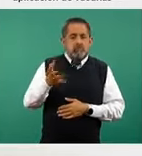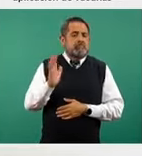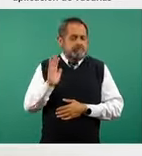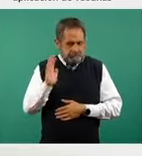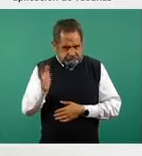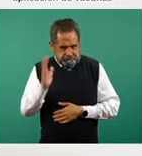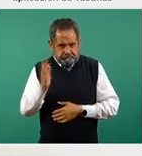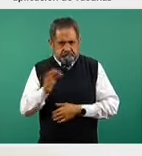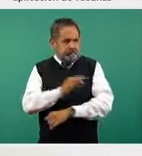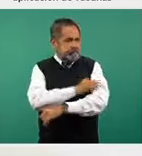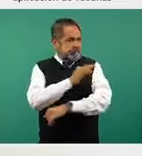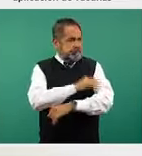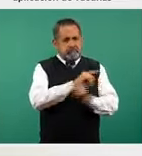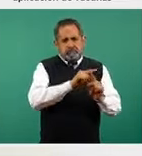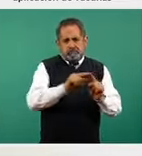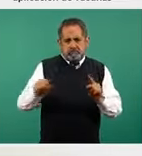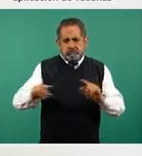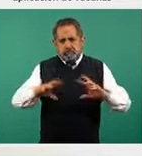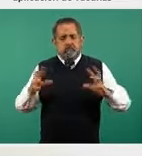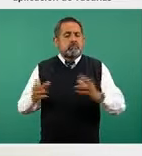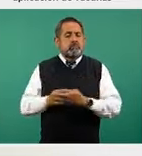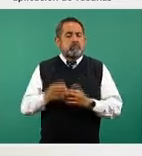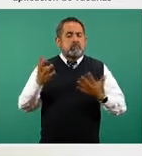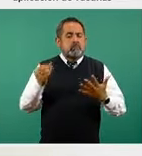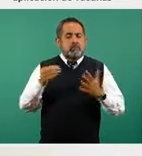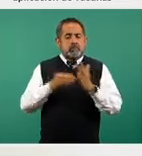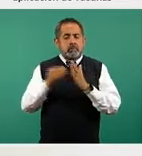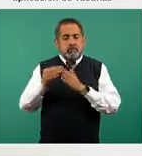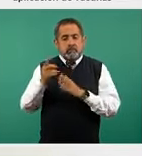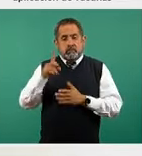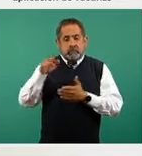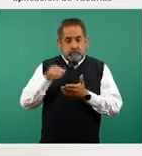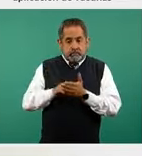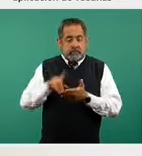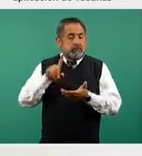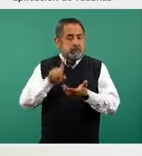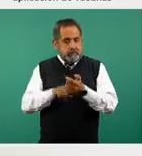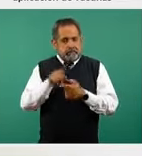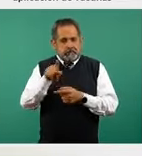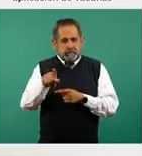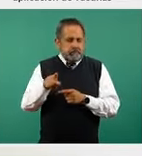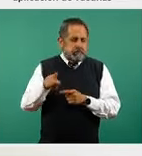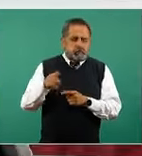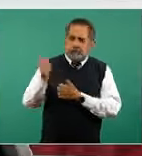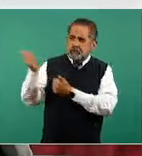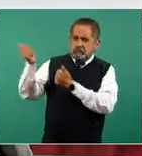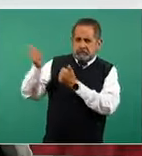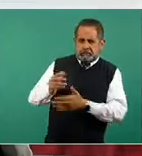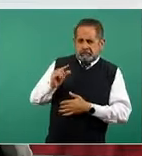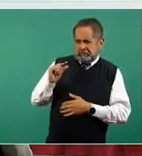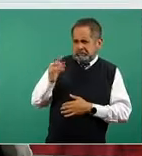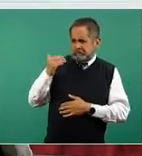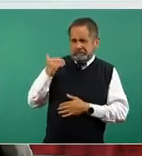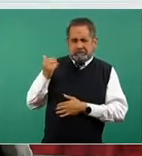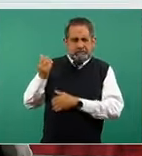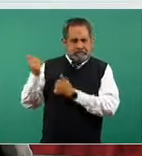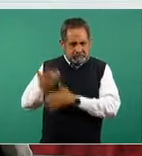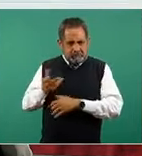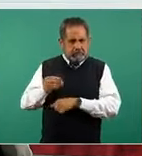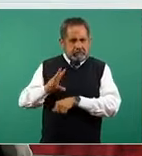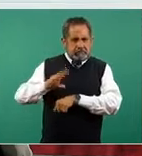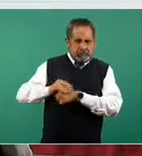5.781.359, recordando que en estos 9.100.000 pues están algunos millones de dosis que apenas se autorizaron o